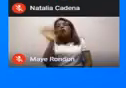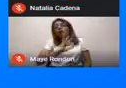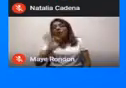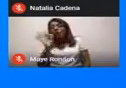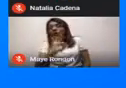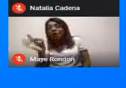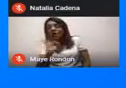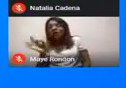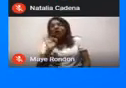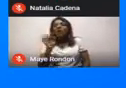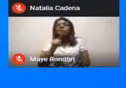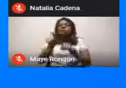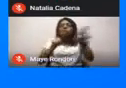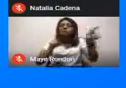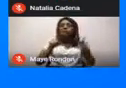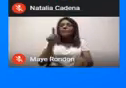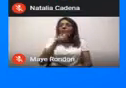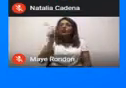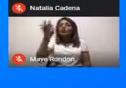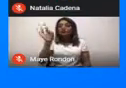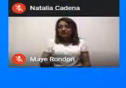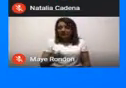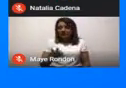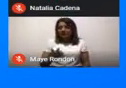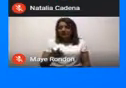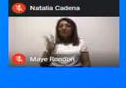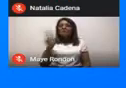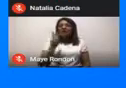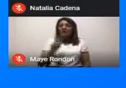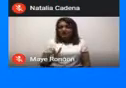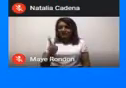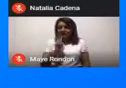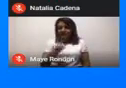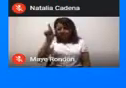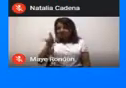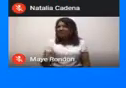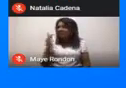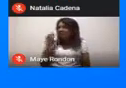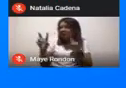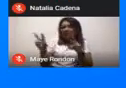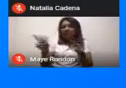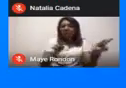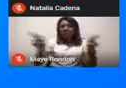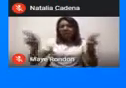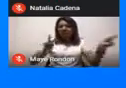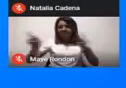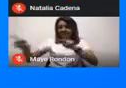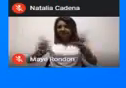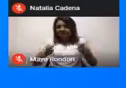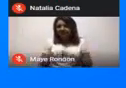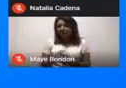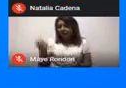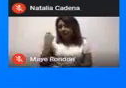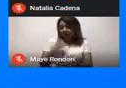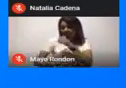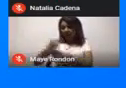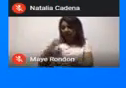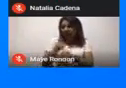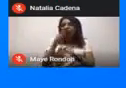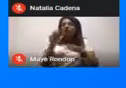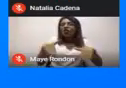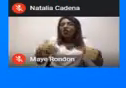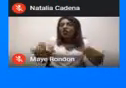ejemplo un cierto porcentaje de la población venezolana que todos nosotros hemos visto a través en los últimos años, cómo ha llegado una